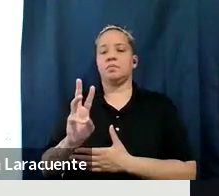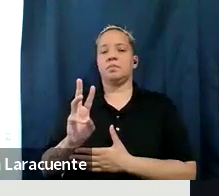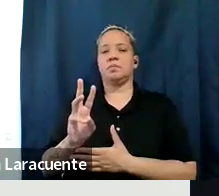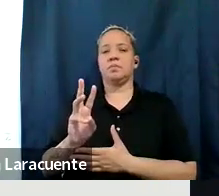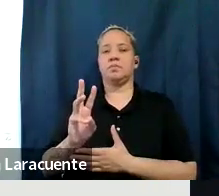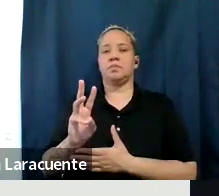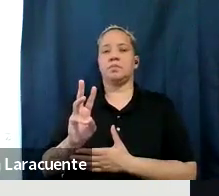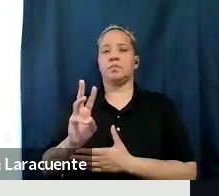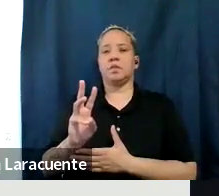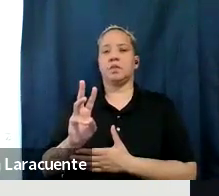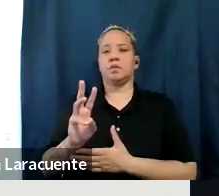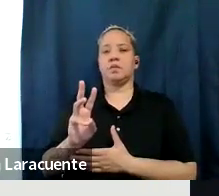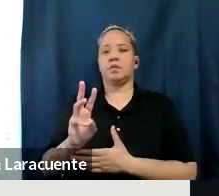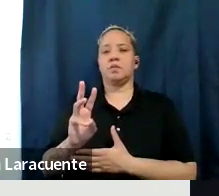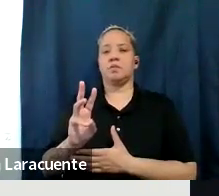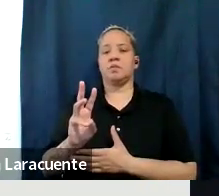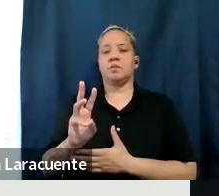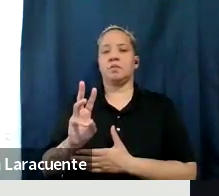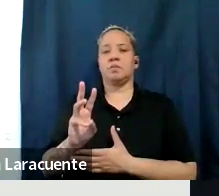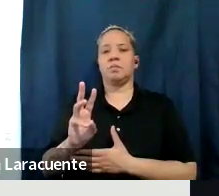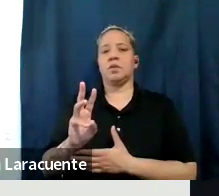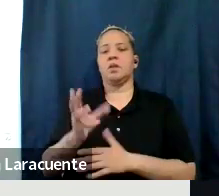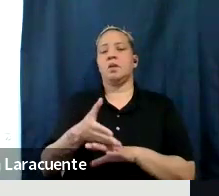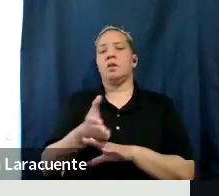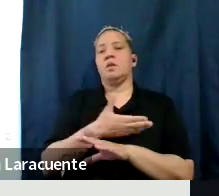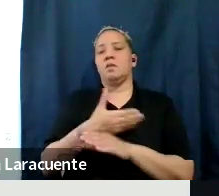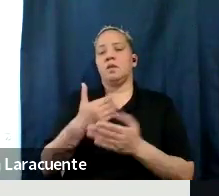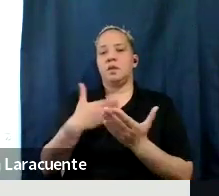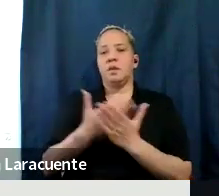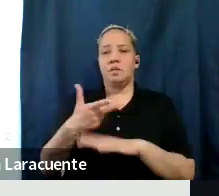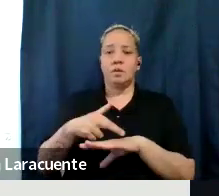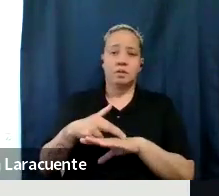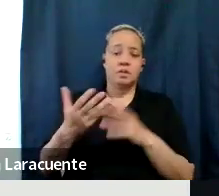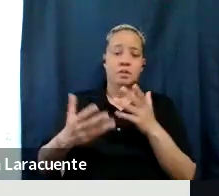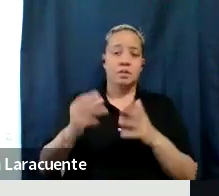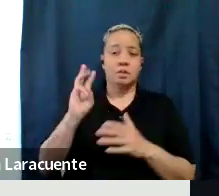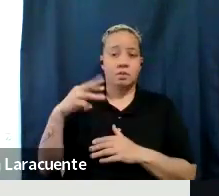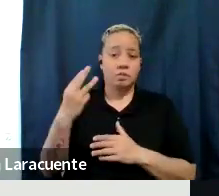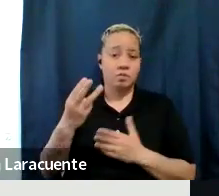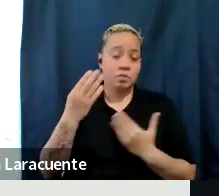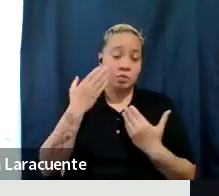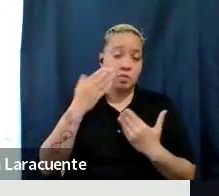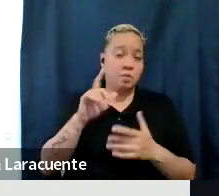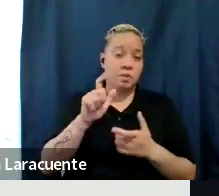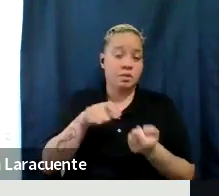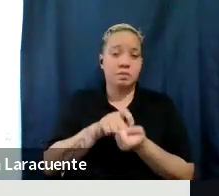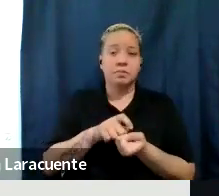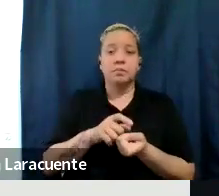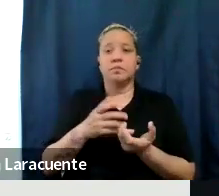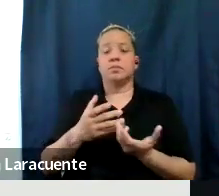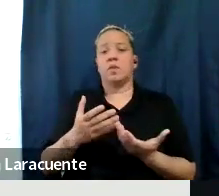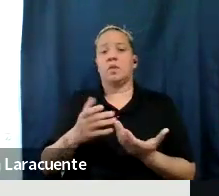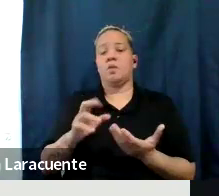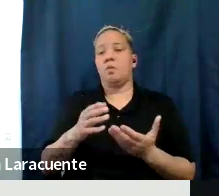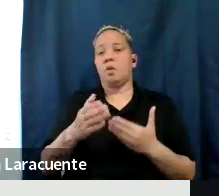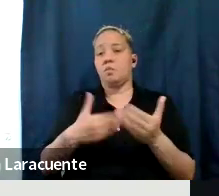previo paso o sea, antes de llegar a Puerto Rico, o quizás fue en Washington, no lo sabemos bien, o quizás fue en su travesía en el